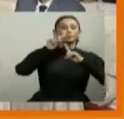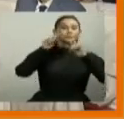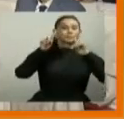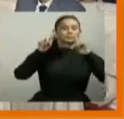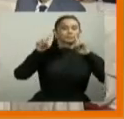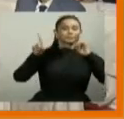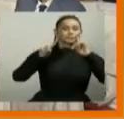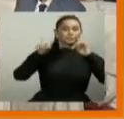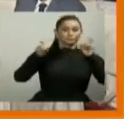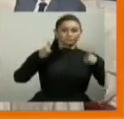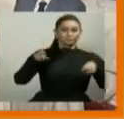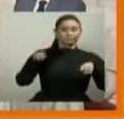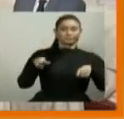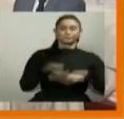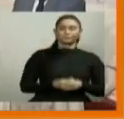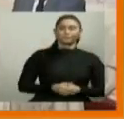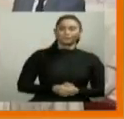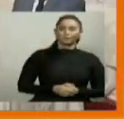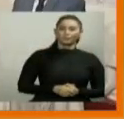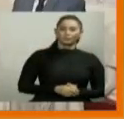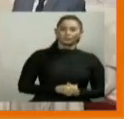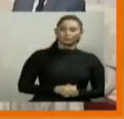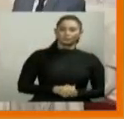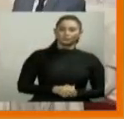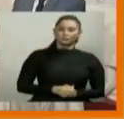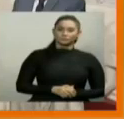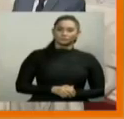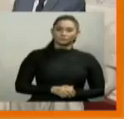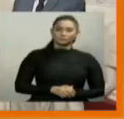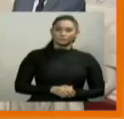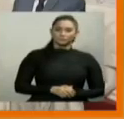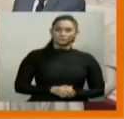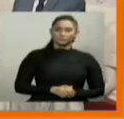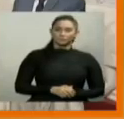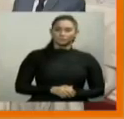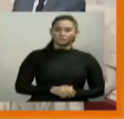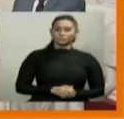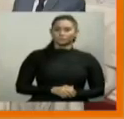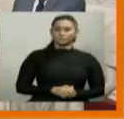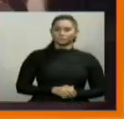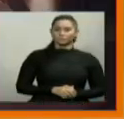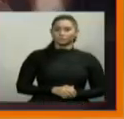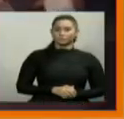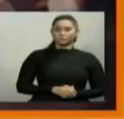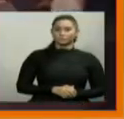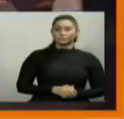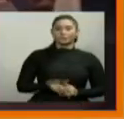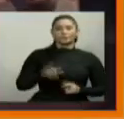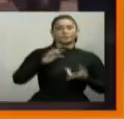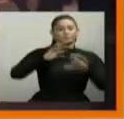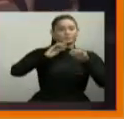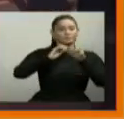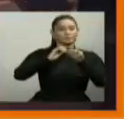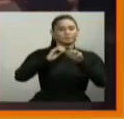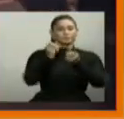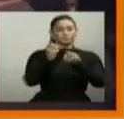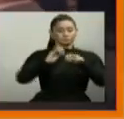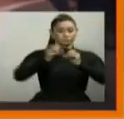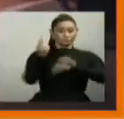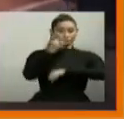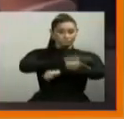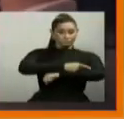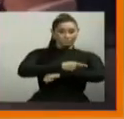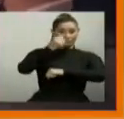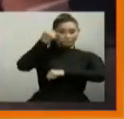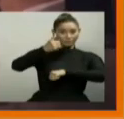dormir. Pensé en Francis. Dije, déjame ver, llamar a Francis, tal vez para que Francis, con eso de que Dios nos ilumine para entender las cosas. Cuando,